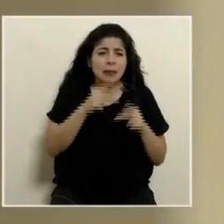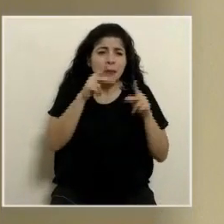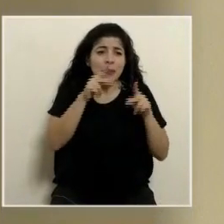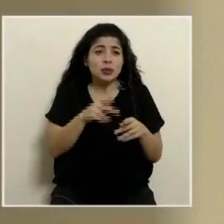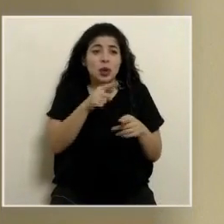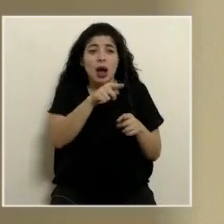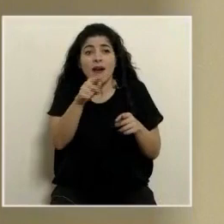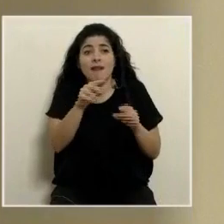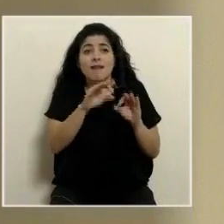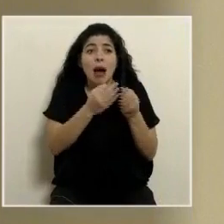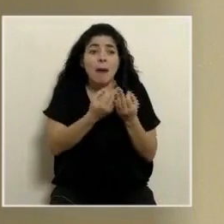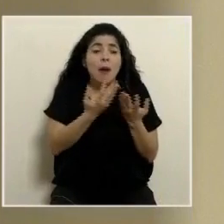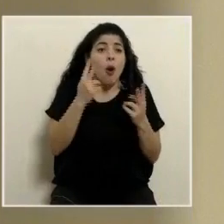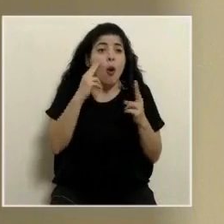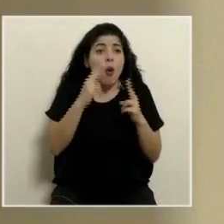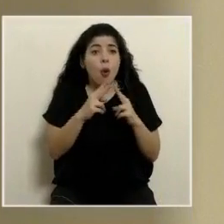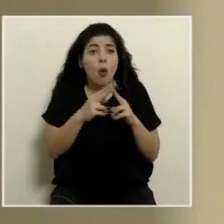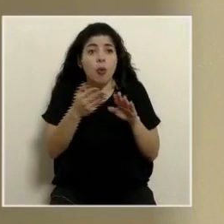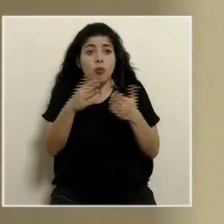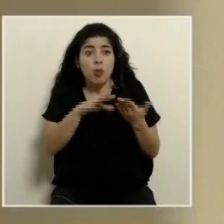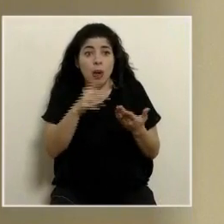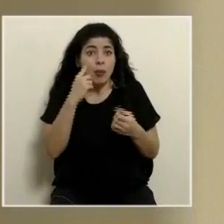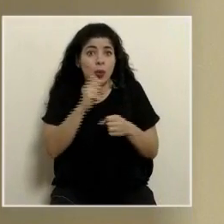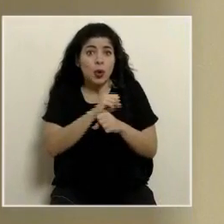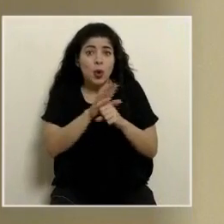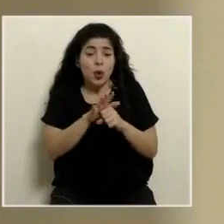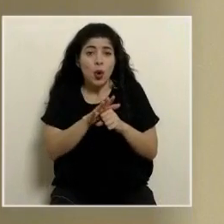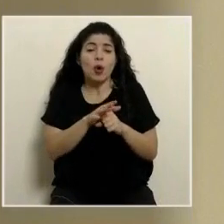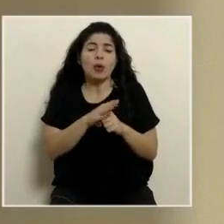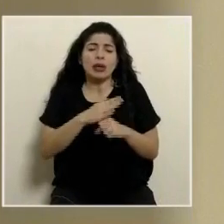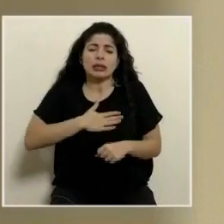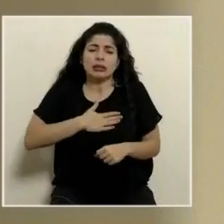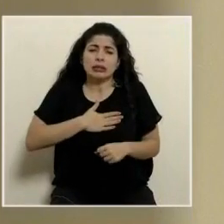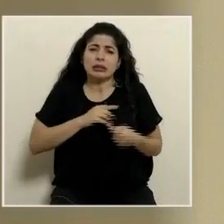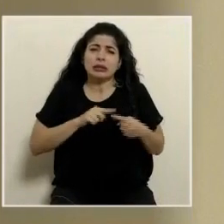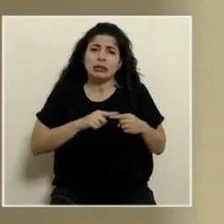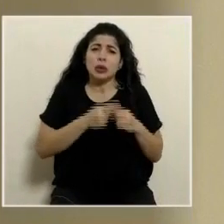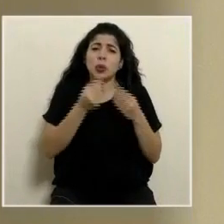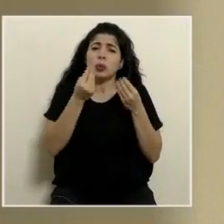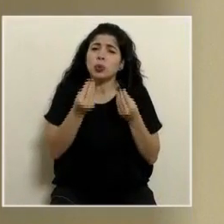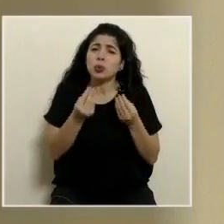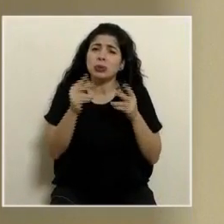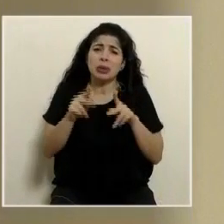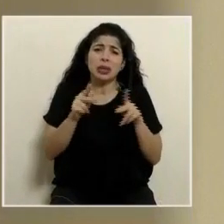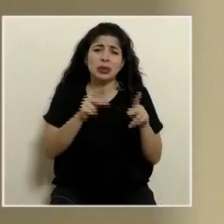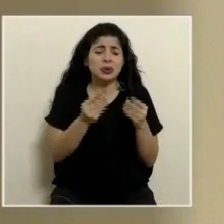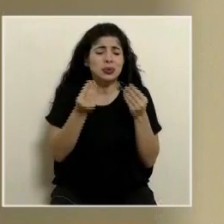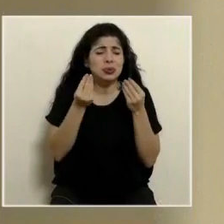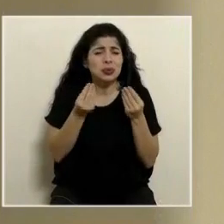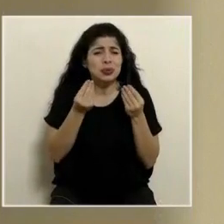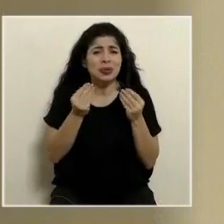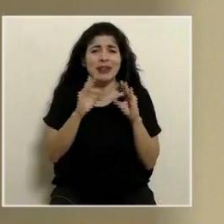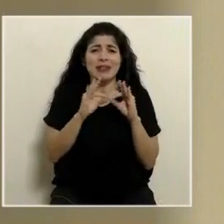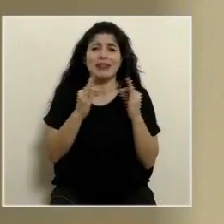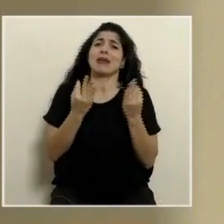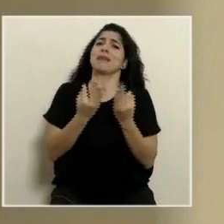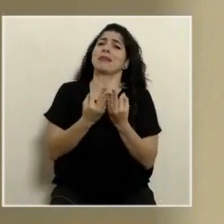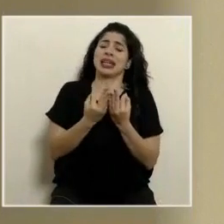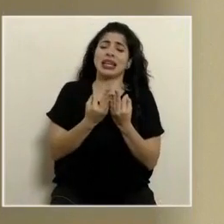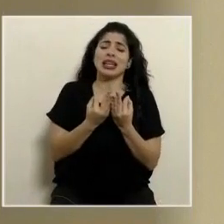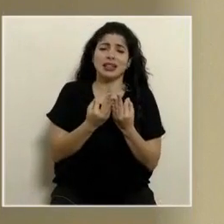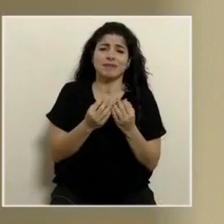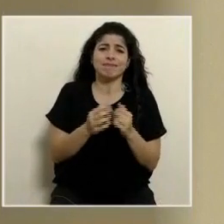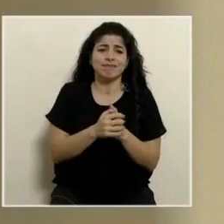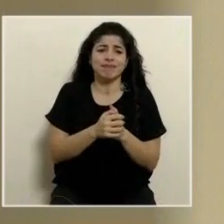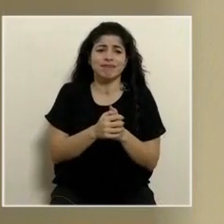cercano a causa del COVID-19. Lamentablemente son muchas personas, muchas familias, y estos